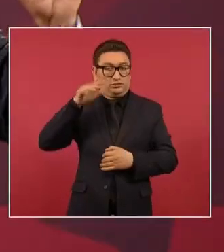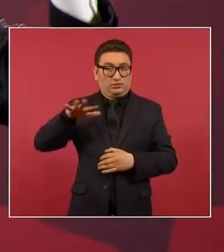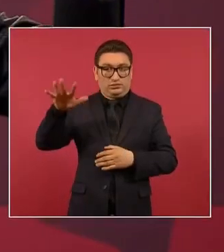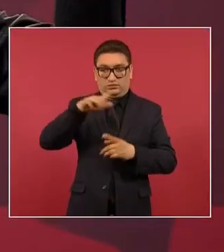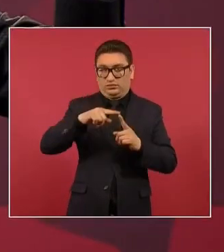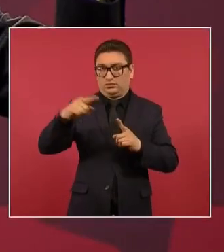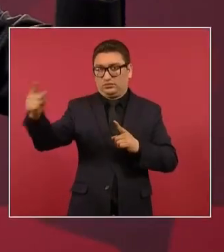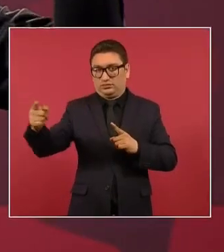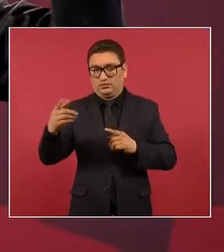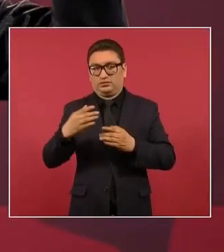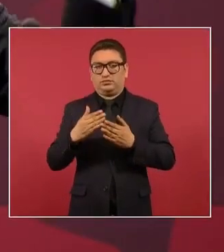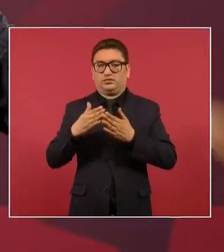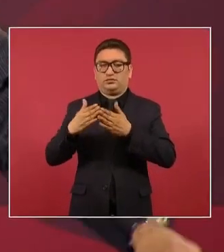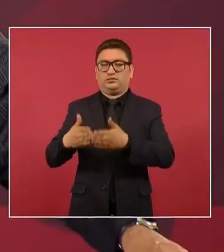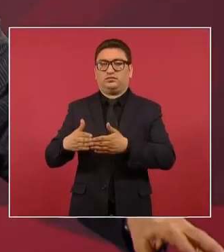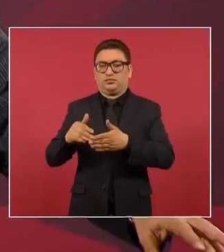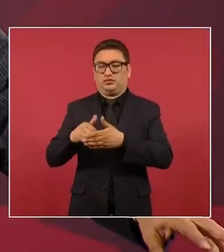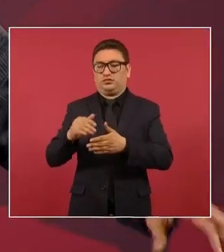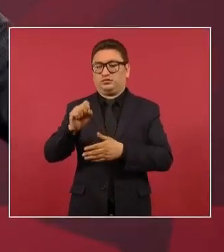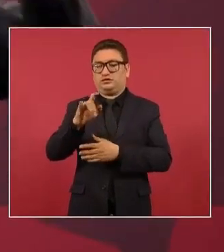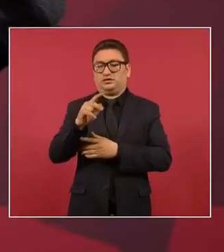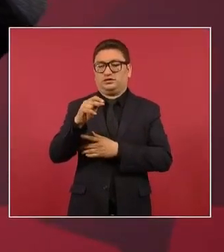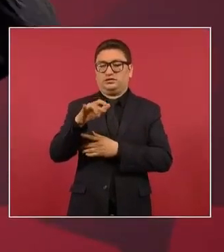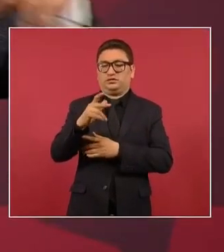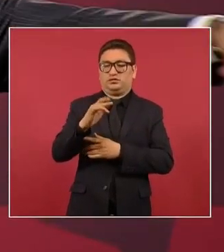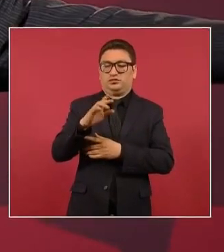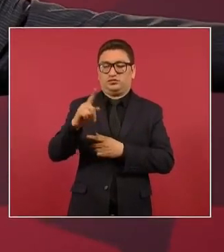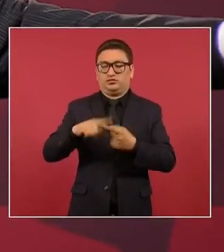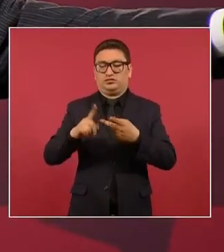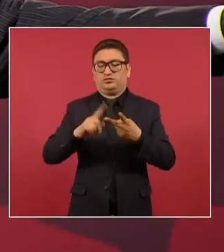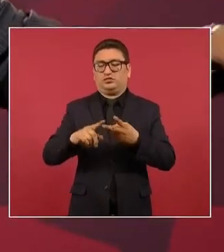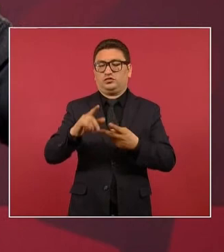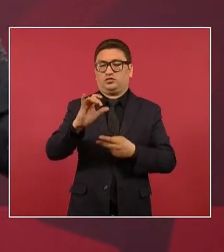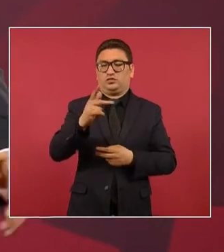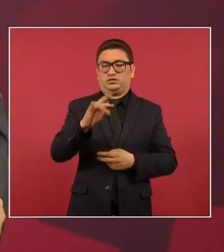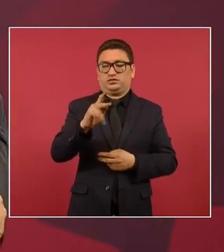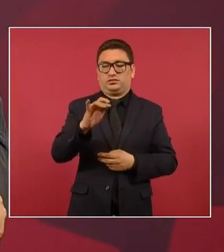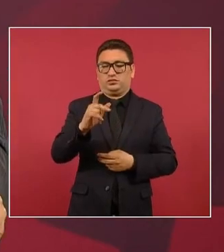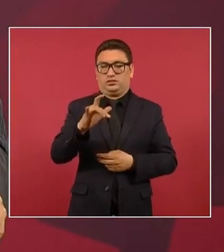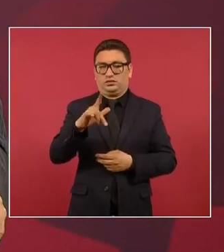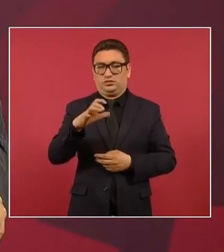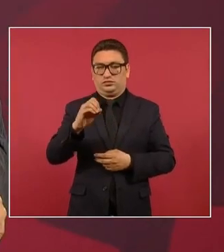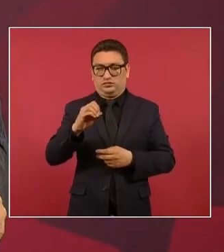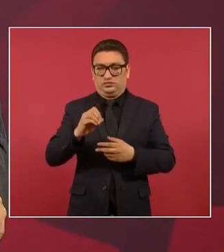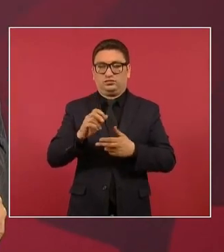dos puertos, Salina Cruz, Coatzacoalcos, ferrocarril,